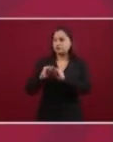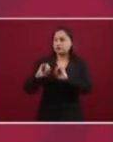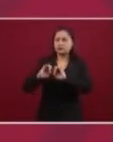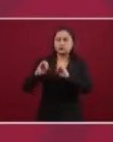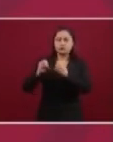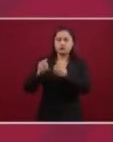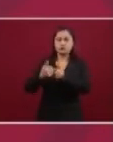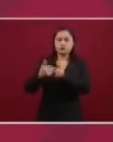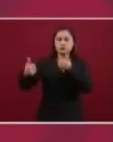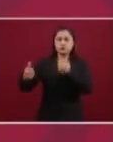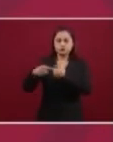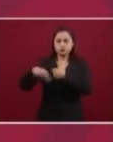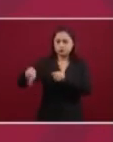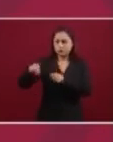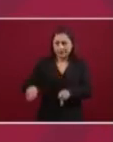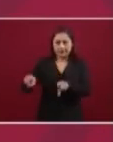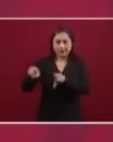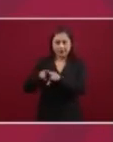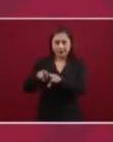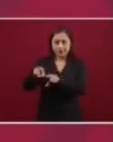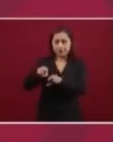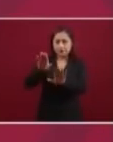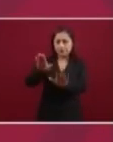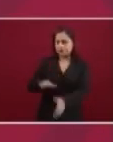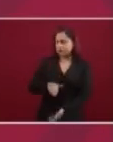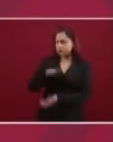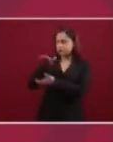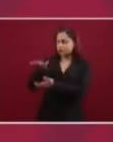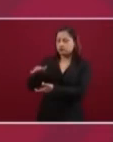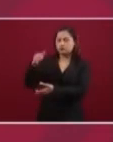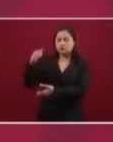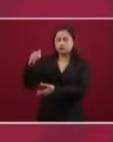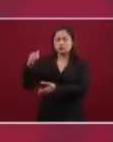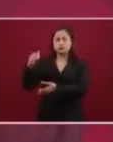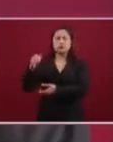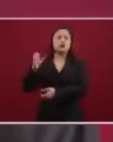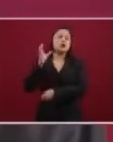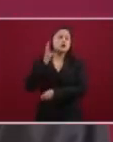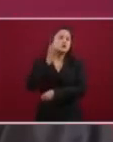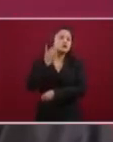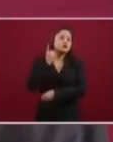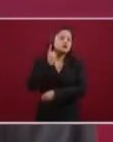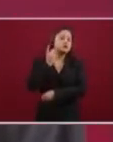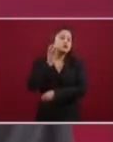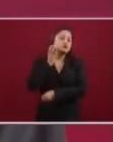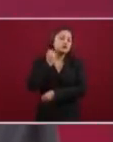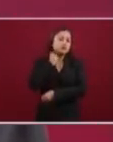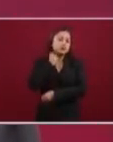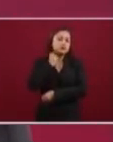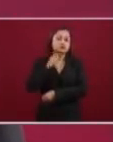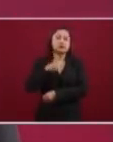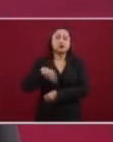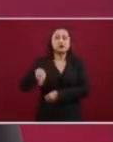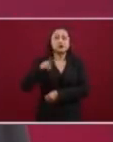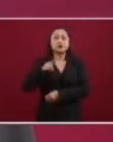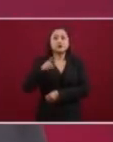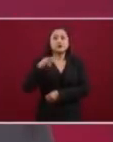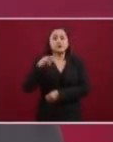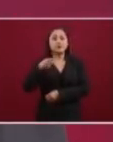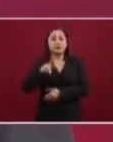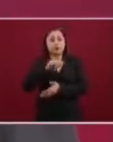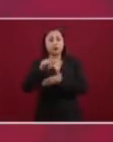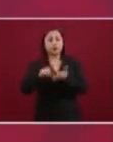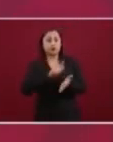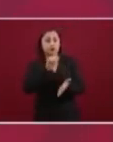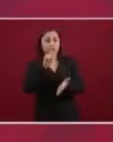corresponde el Tren Maya, para lo que corresponde la refinería, para los mismos objetivos que él trae de un inicio, y es donde